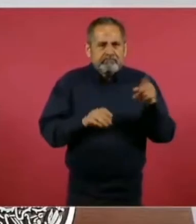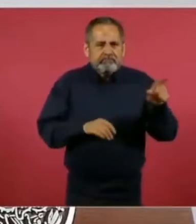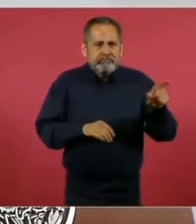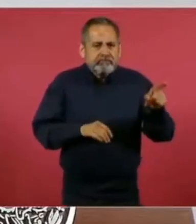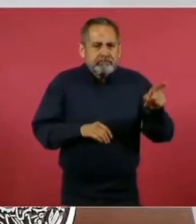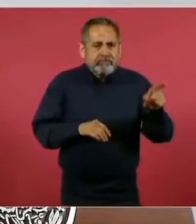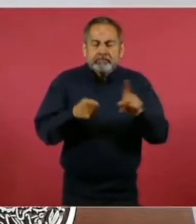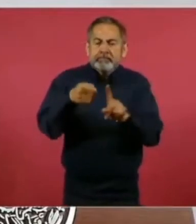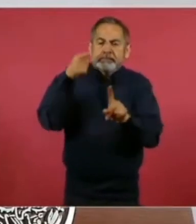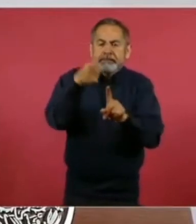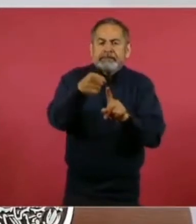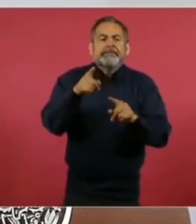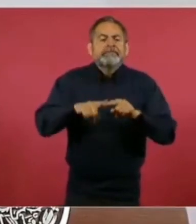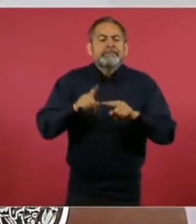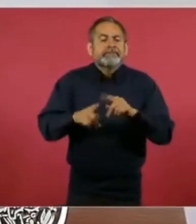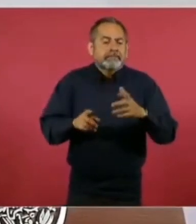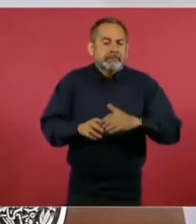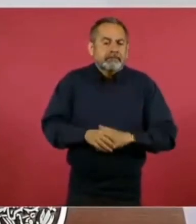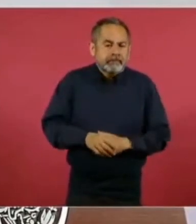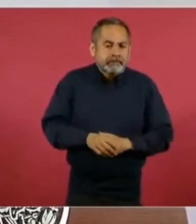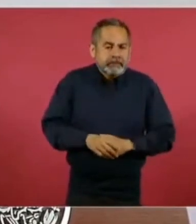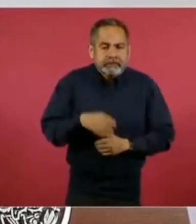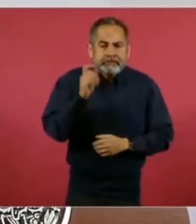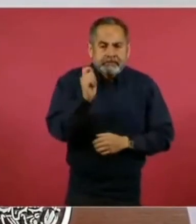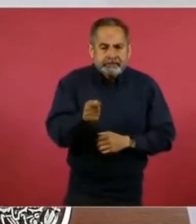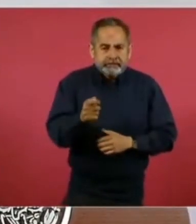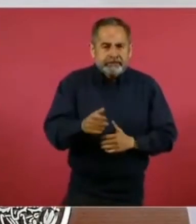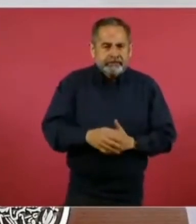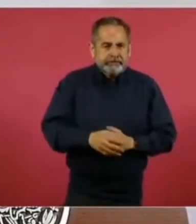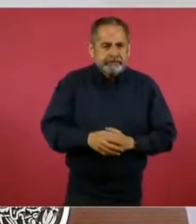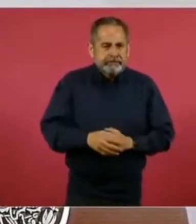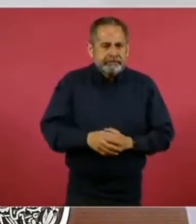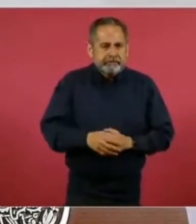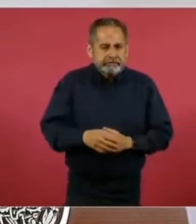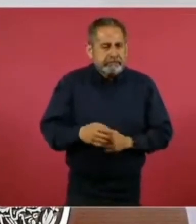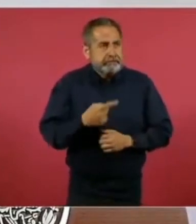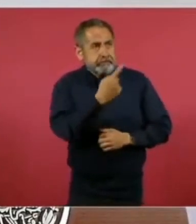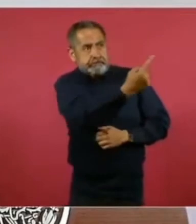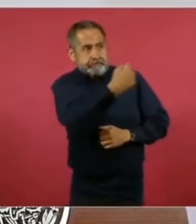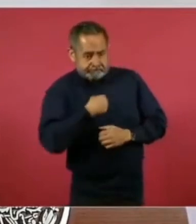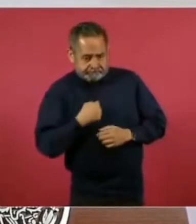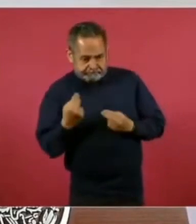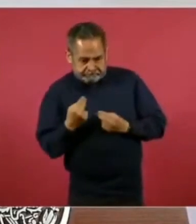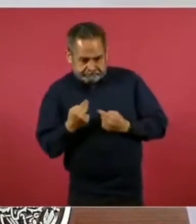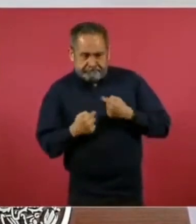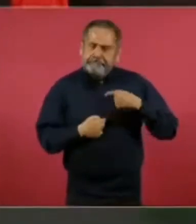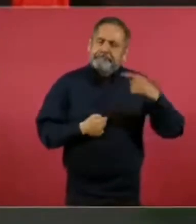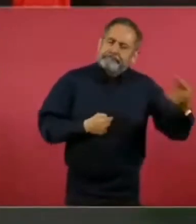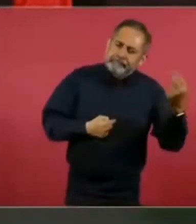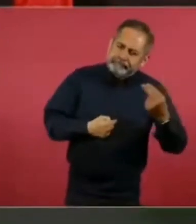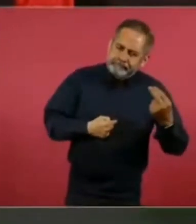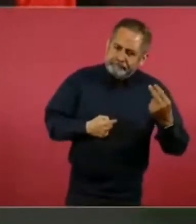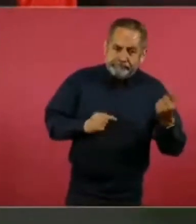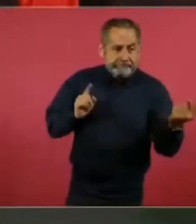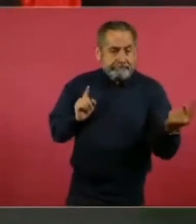al grado de que nos necesitamos mutuamente.